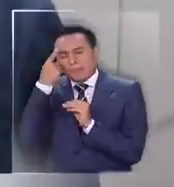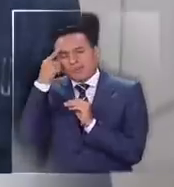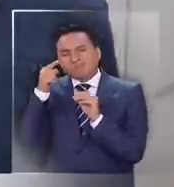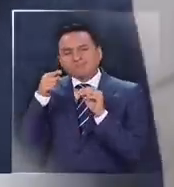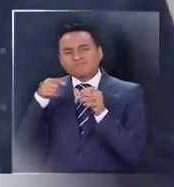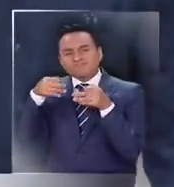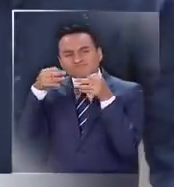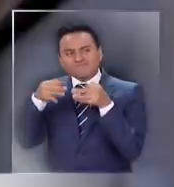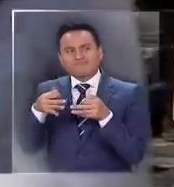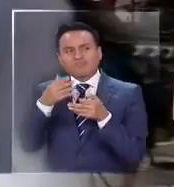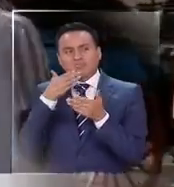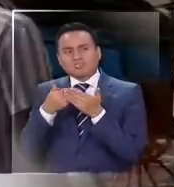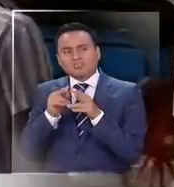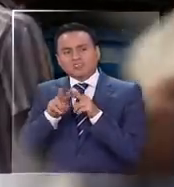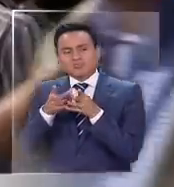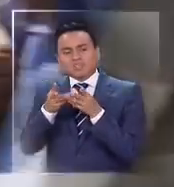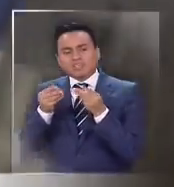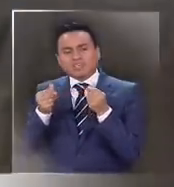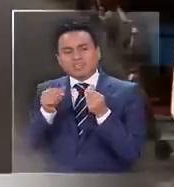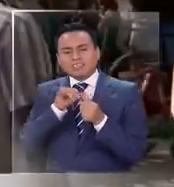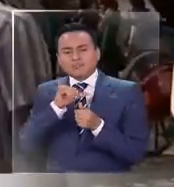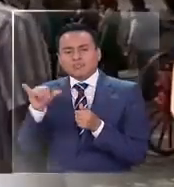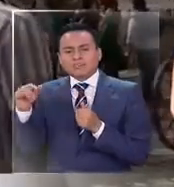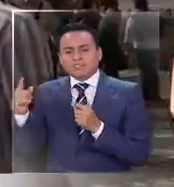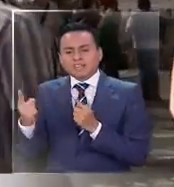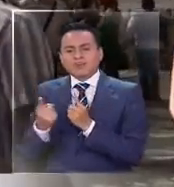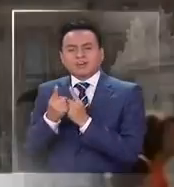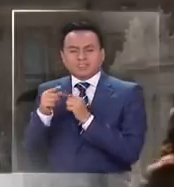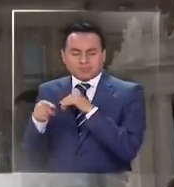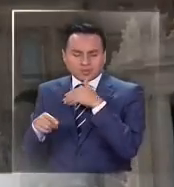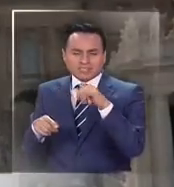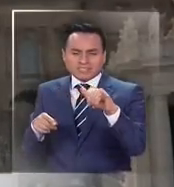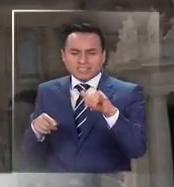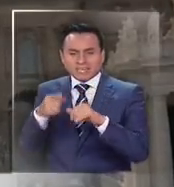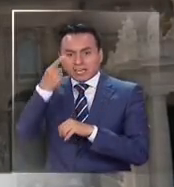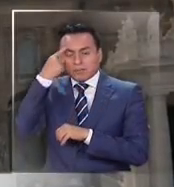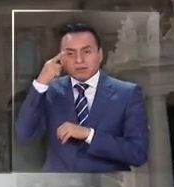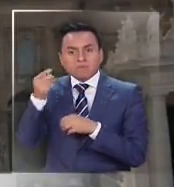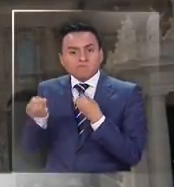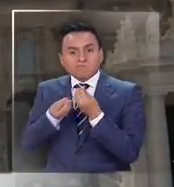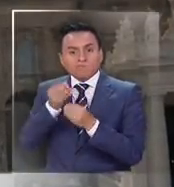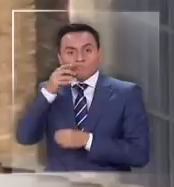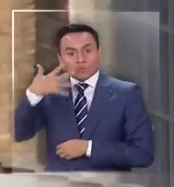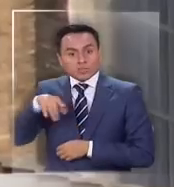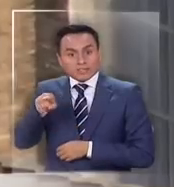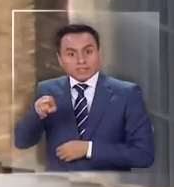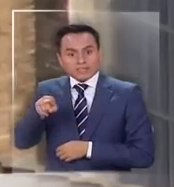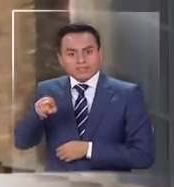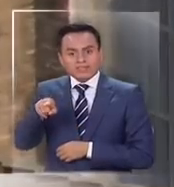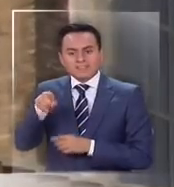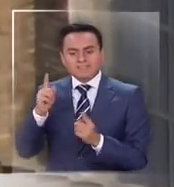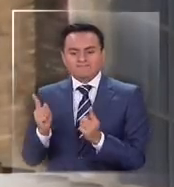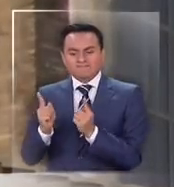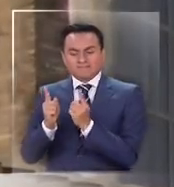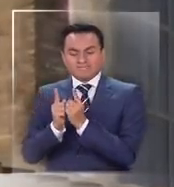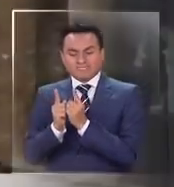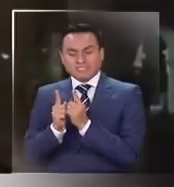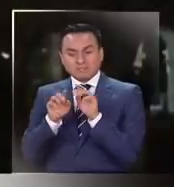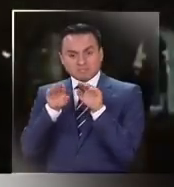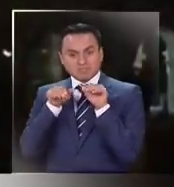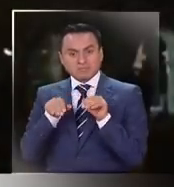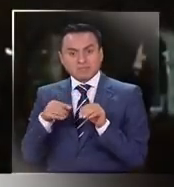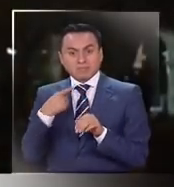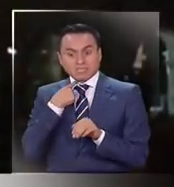va a recién quedar resuelta después de este encuentro. Pero lo significativo de esto es que finalmente esta cita con las